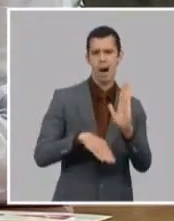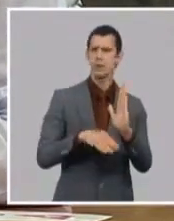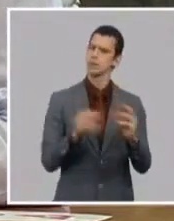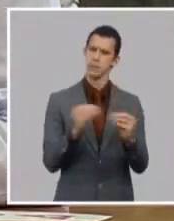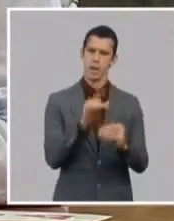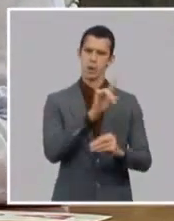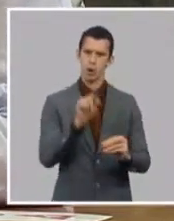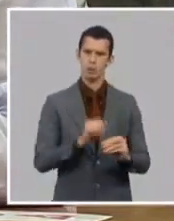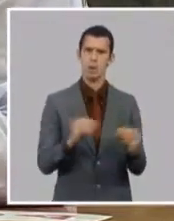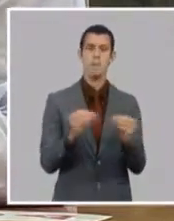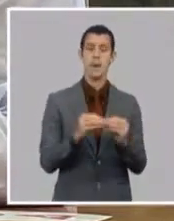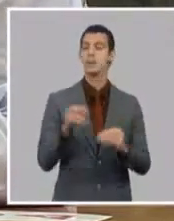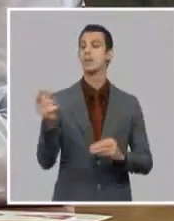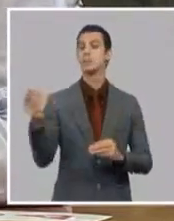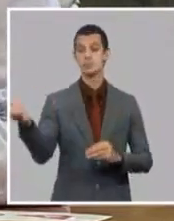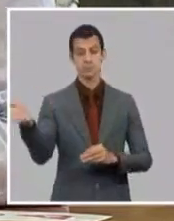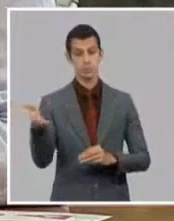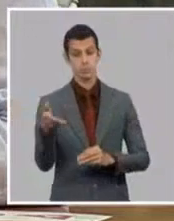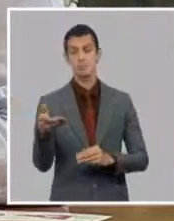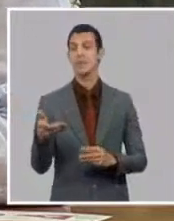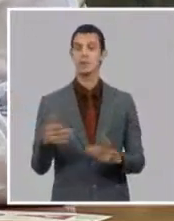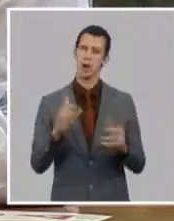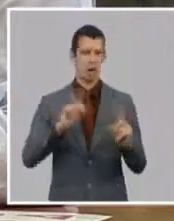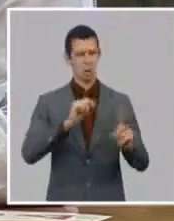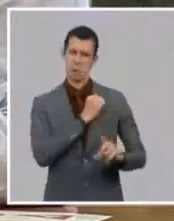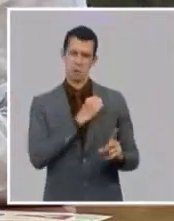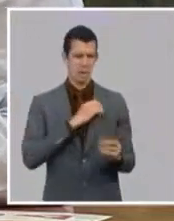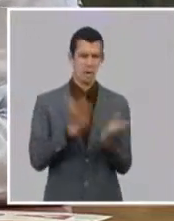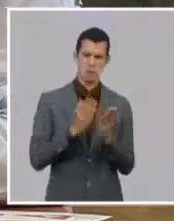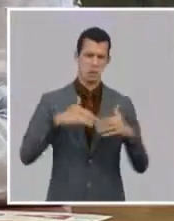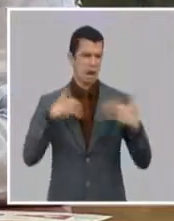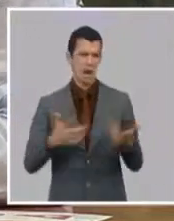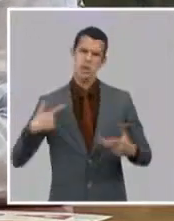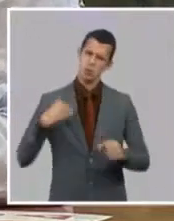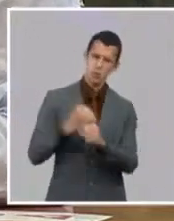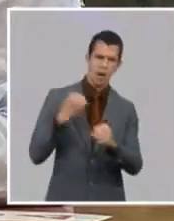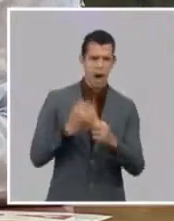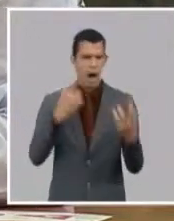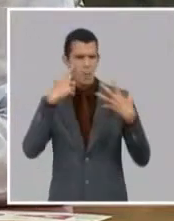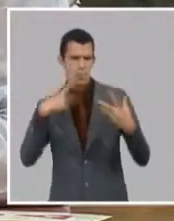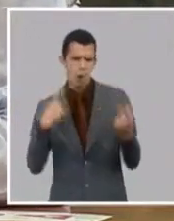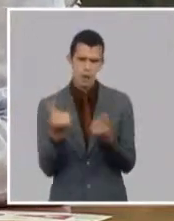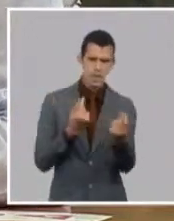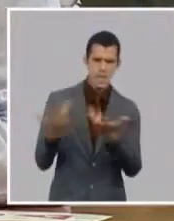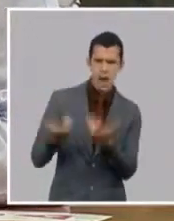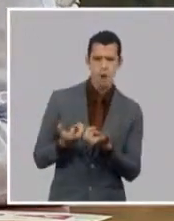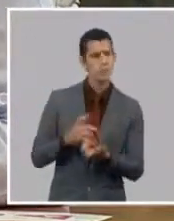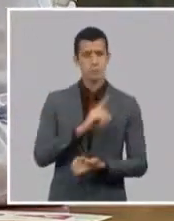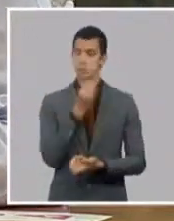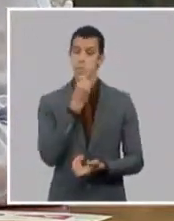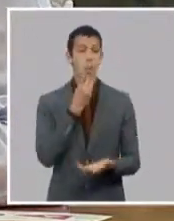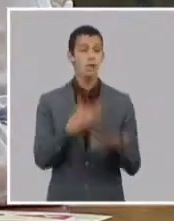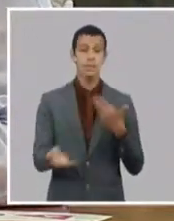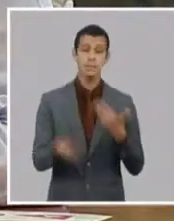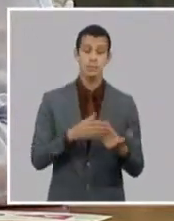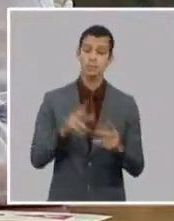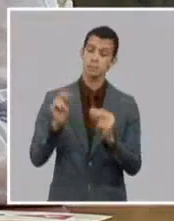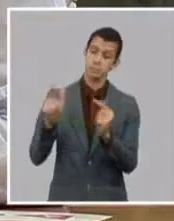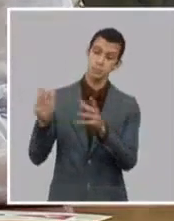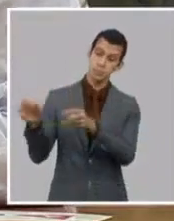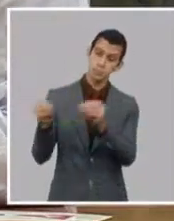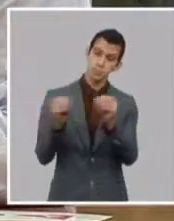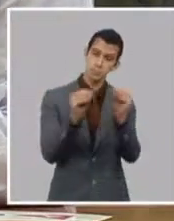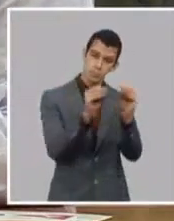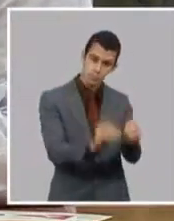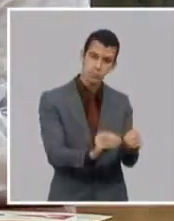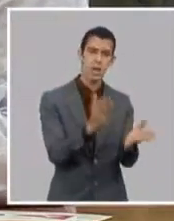se convierten en delincuentes, son apresados porque hay que aplicarle la justicia. No somos capaces de reeducarlo